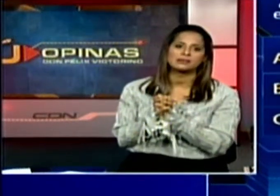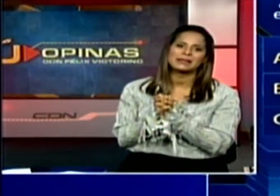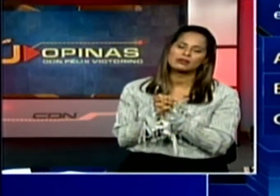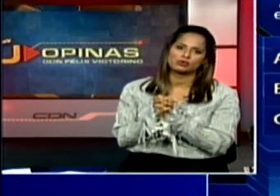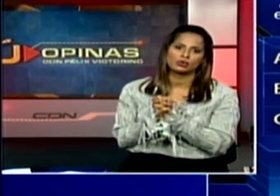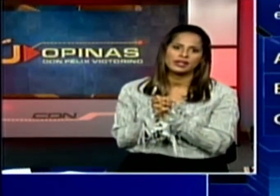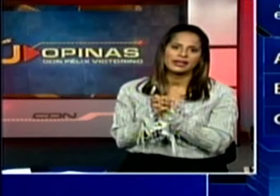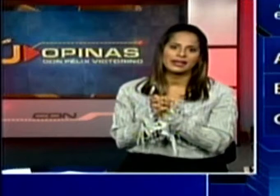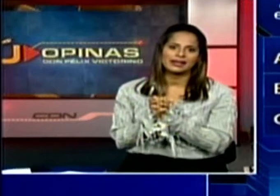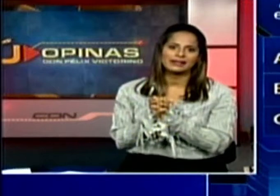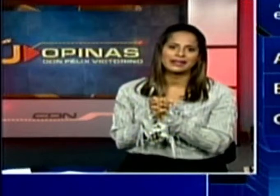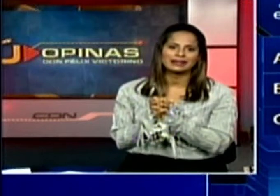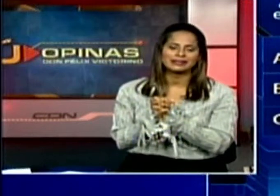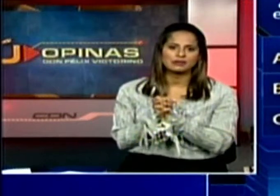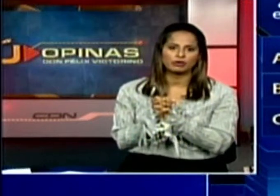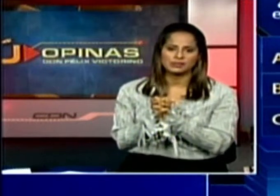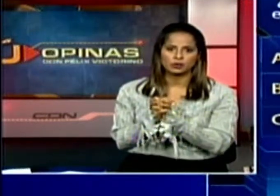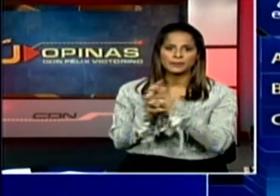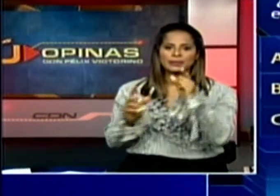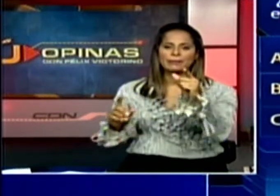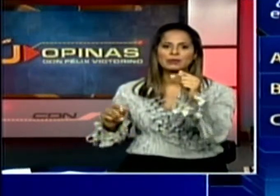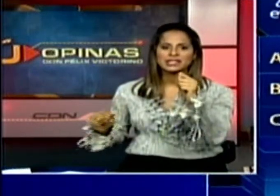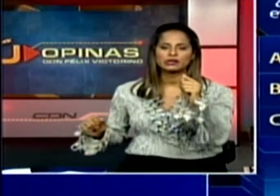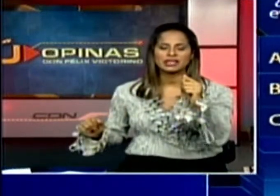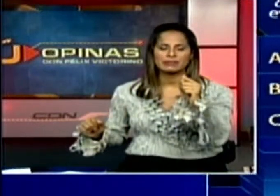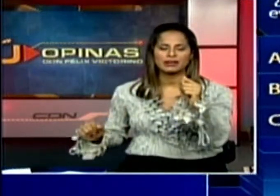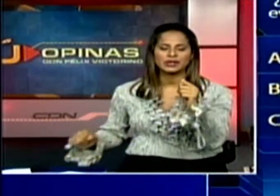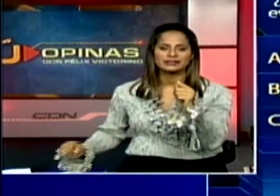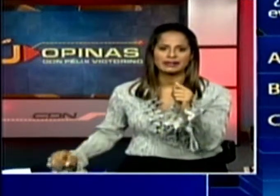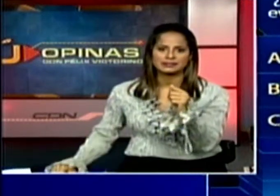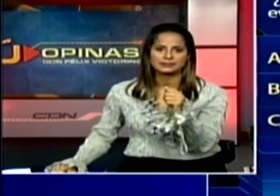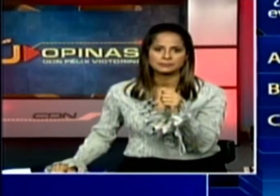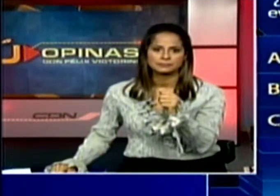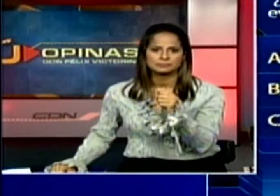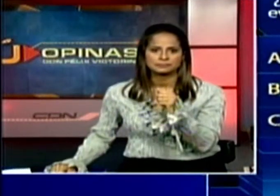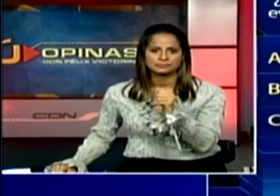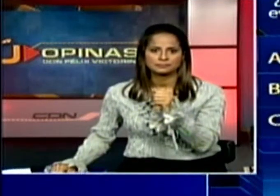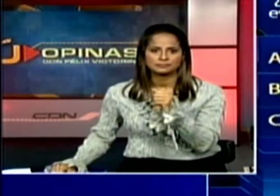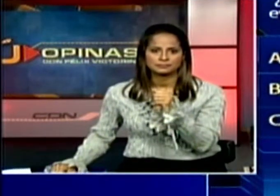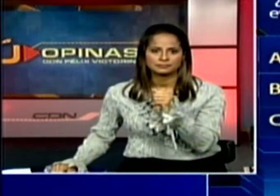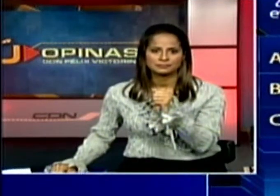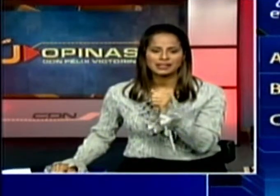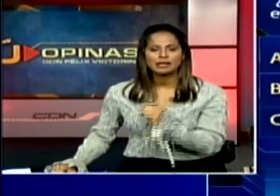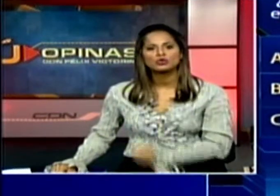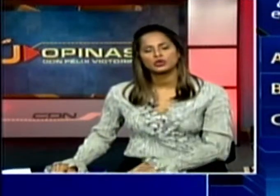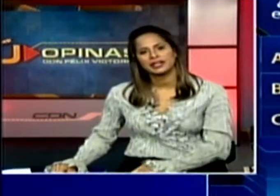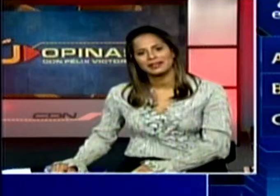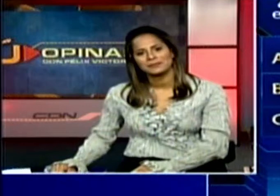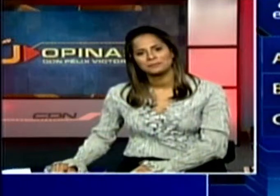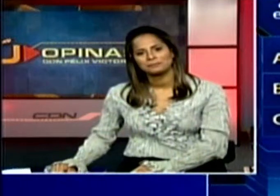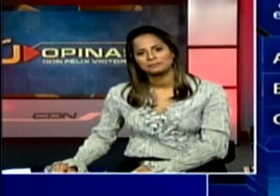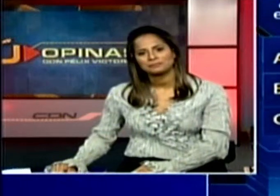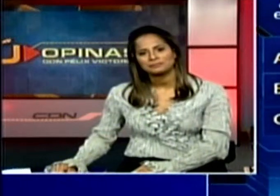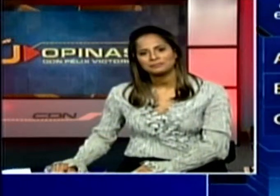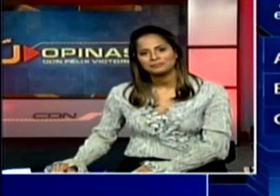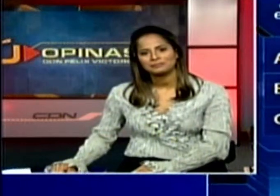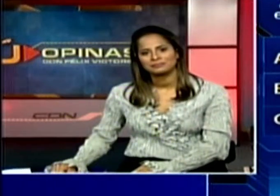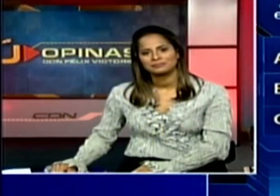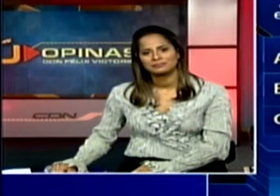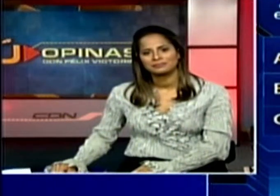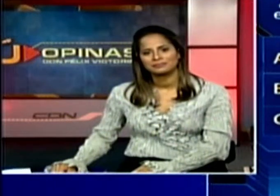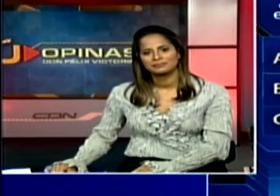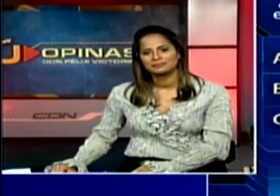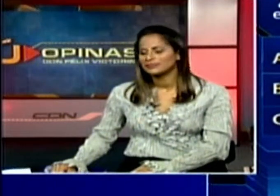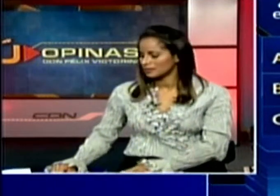podría ser peligroso entrar en desinformación. Vamos a la otra llamada. Buenas tardes. Buenas tardes. Te escucho, soy Ramona, querida. Rodríguez, de Pueblo Nuevo,